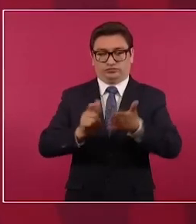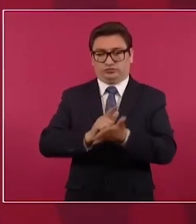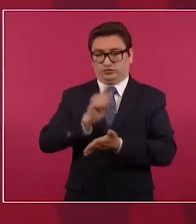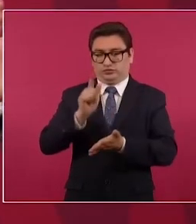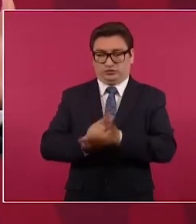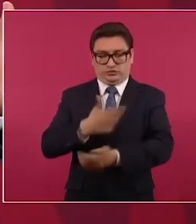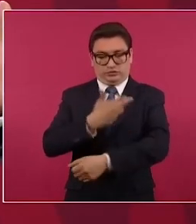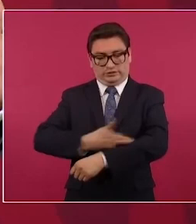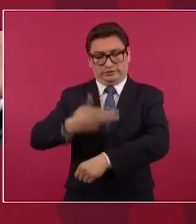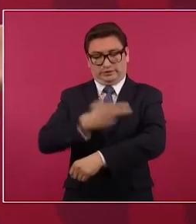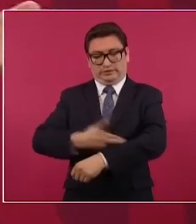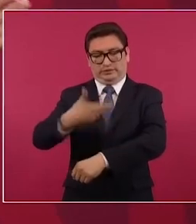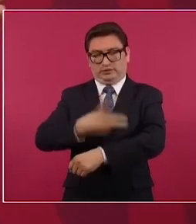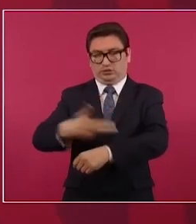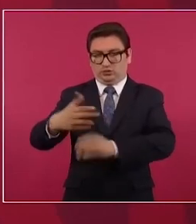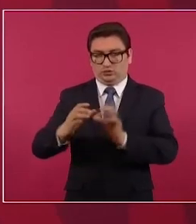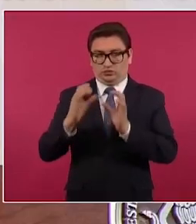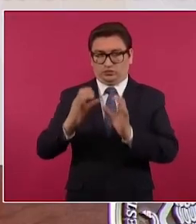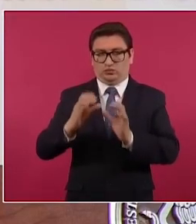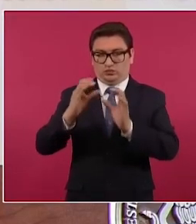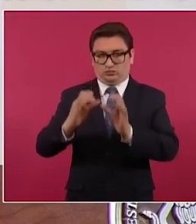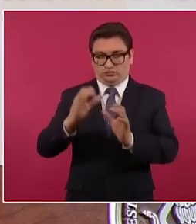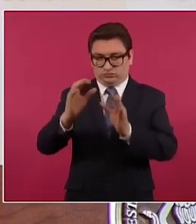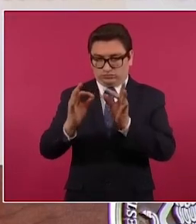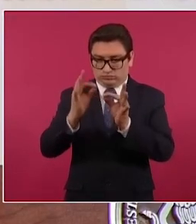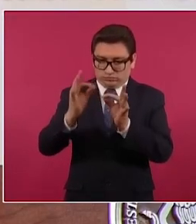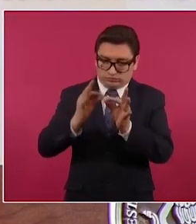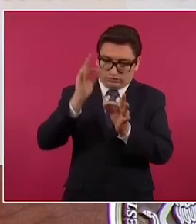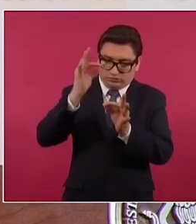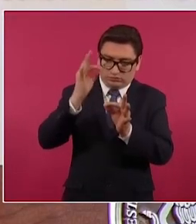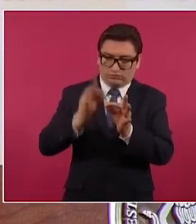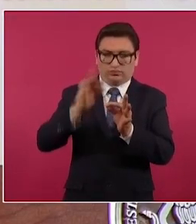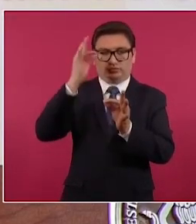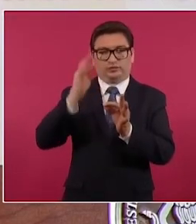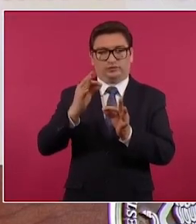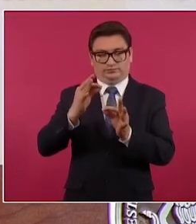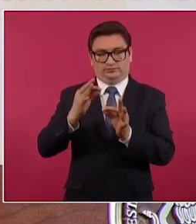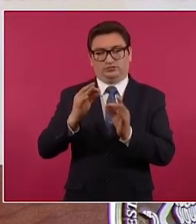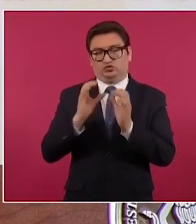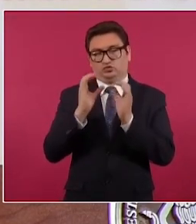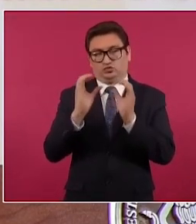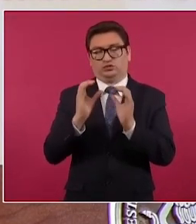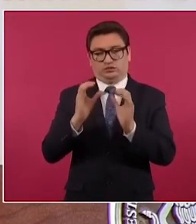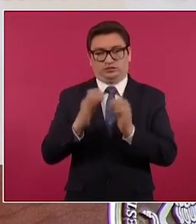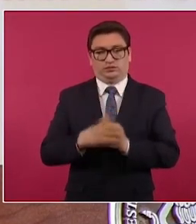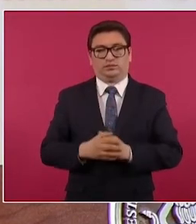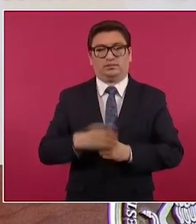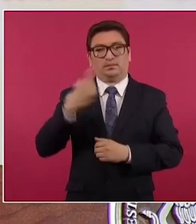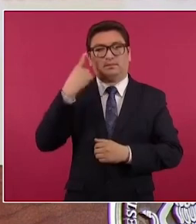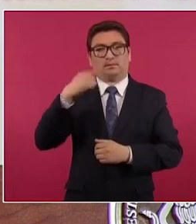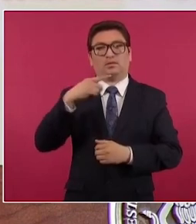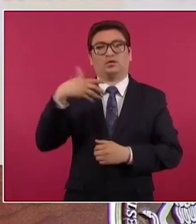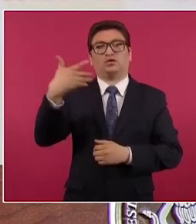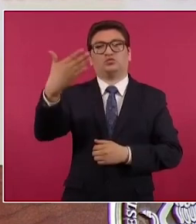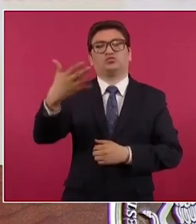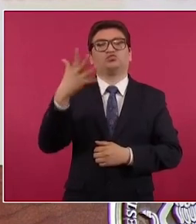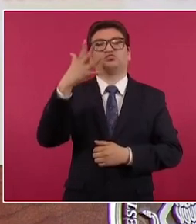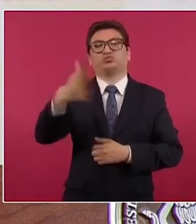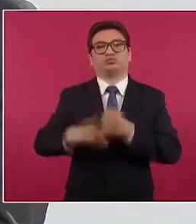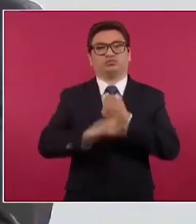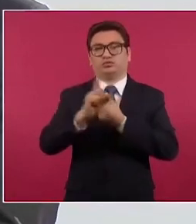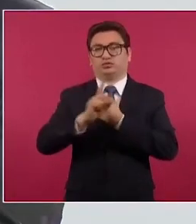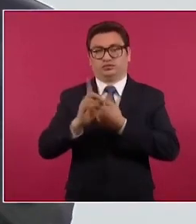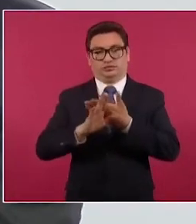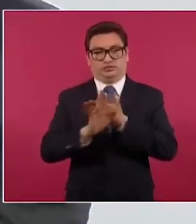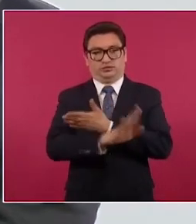legales, estamos cuidando para que no se vaya a tener problemas adelante,